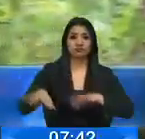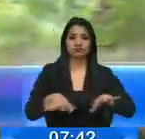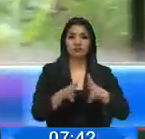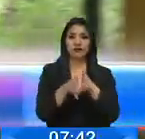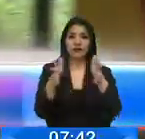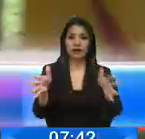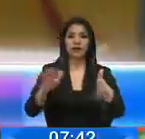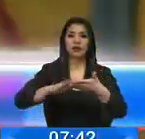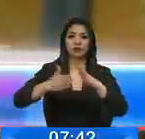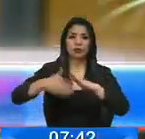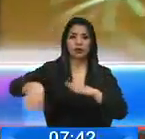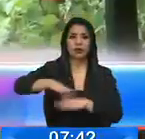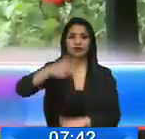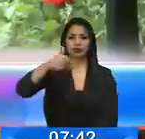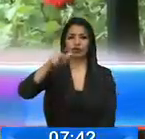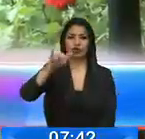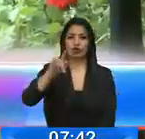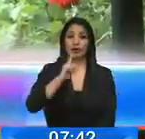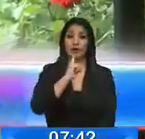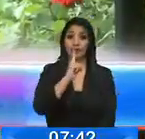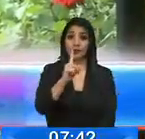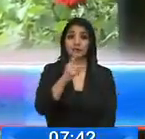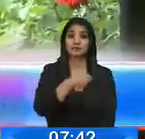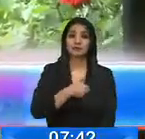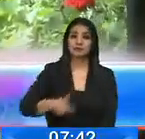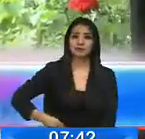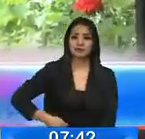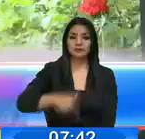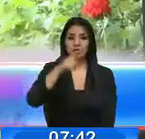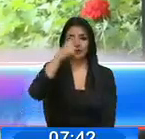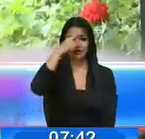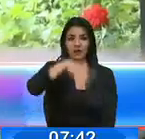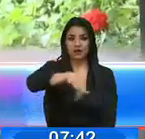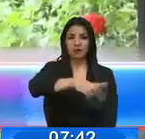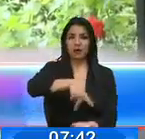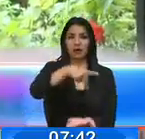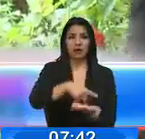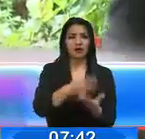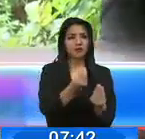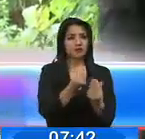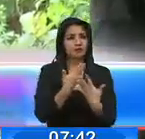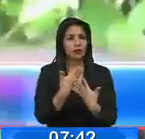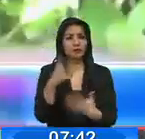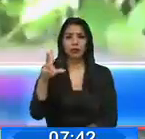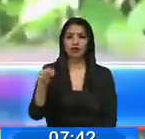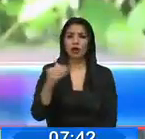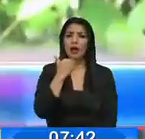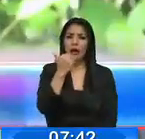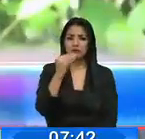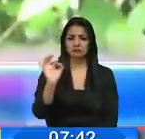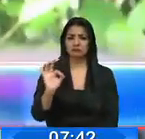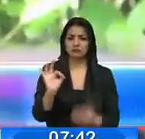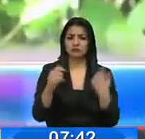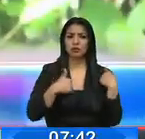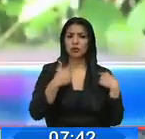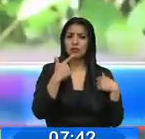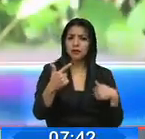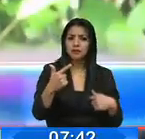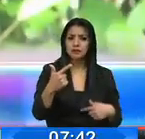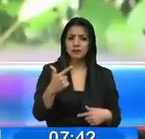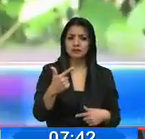la Mancomunidad del Chocó Andino, afirma que los presidentes de los GAD parroquiales nunca le han dicho no al Tandayapa. Lo único que le hemos dicho al EMAPS